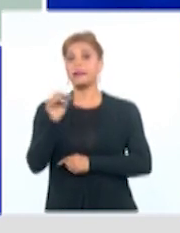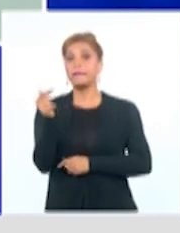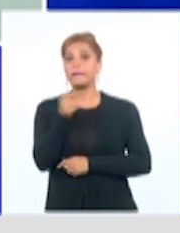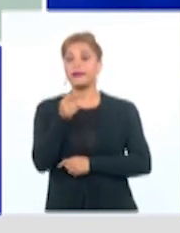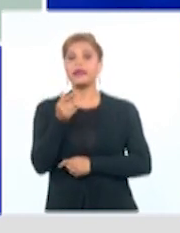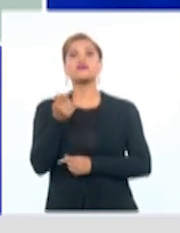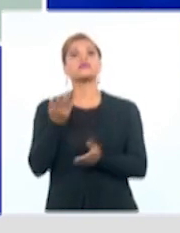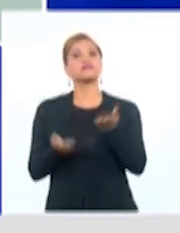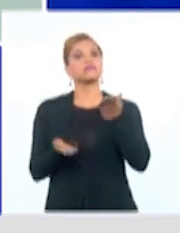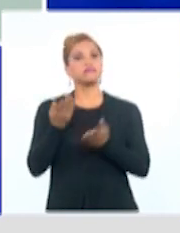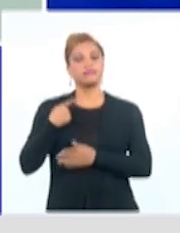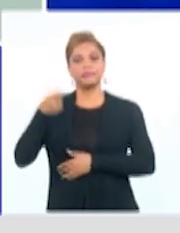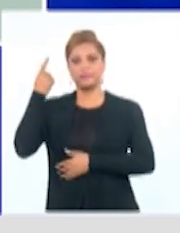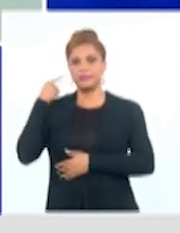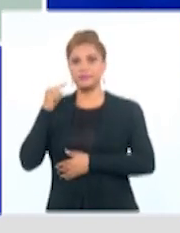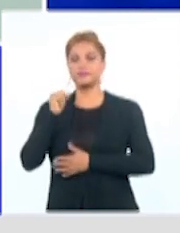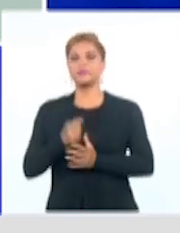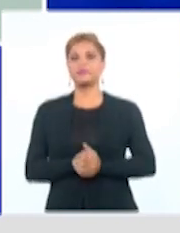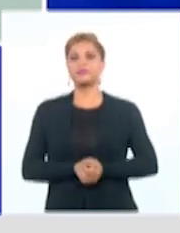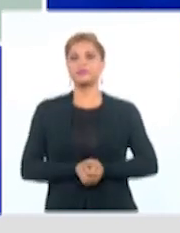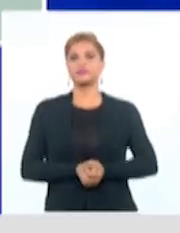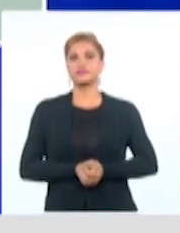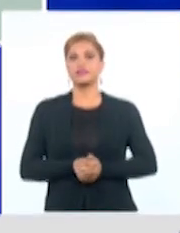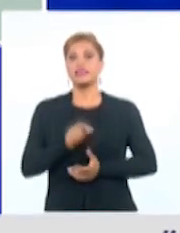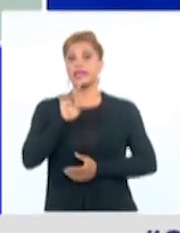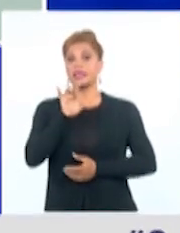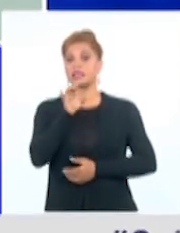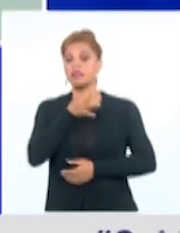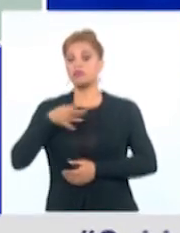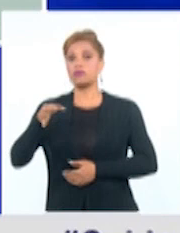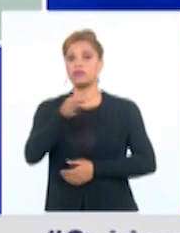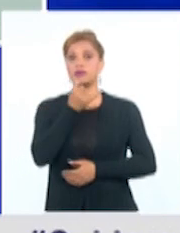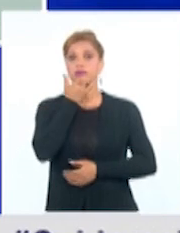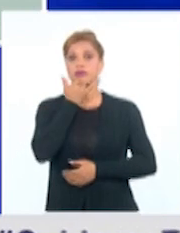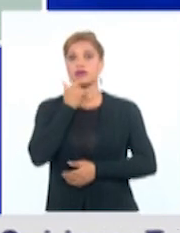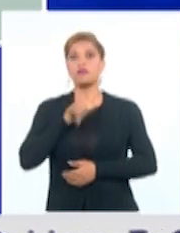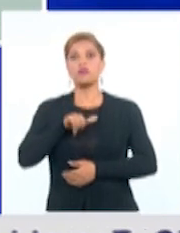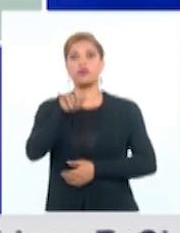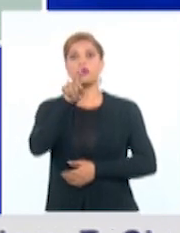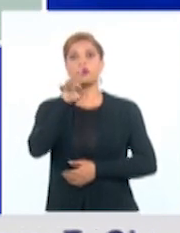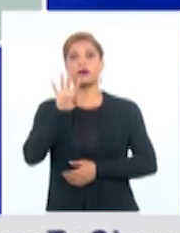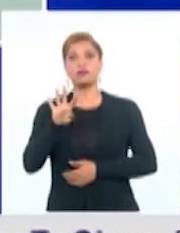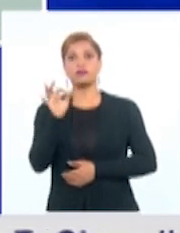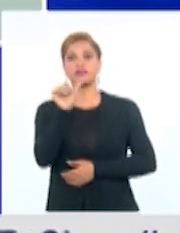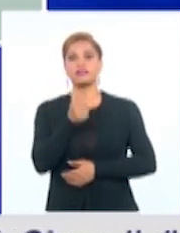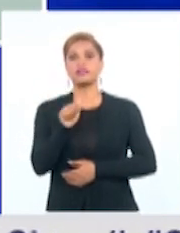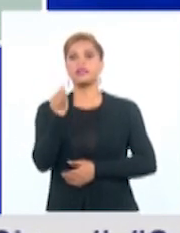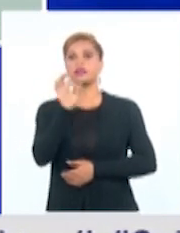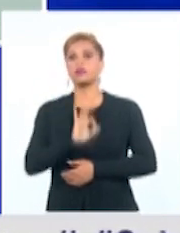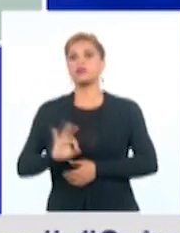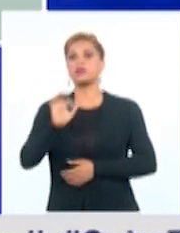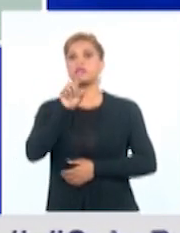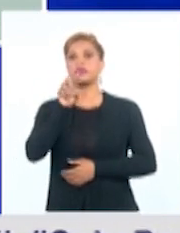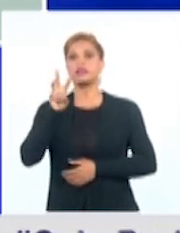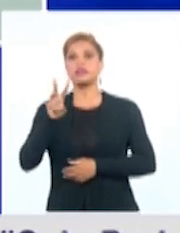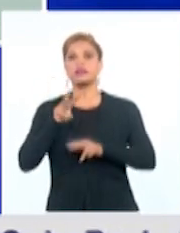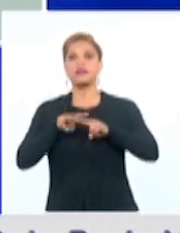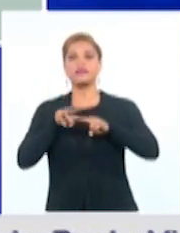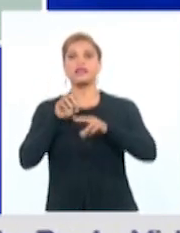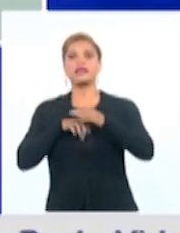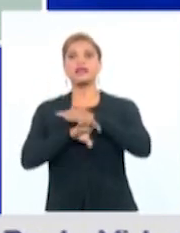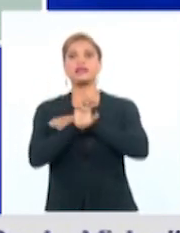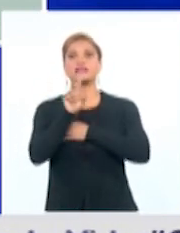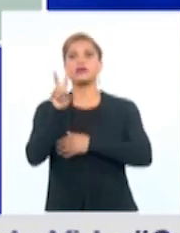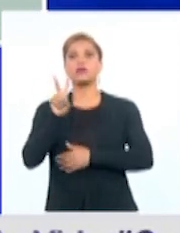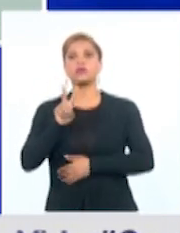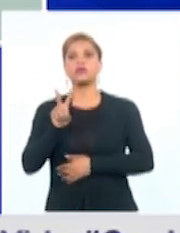en la jornada anterior en sus 15 municipios. Boyeros reporta 14 casos, 10 de octubre 13, La Habana del Este 11, Arroyo Naranjo